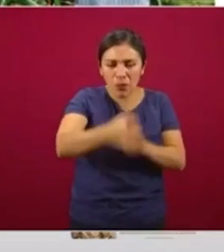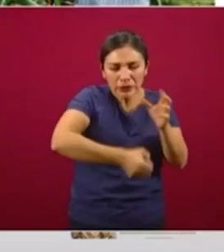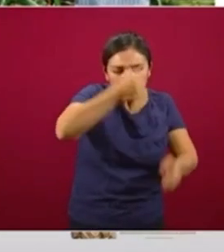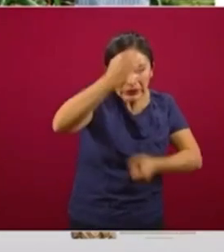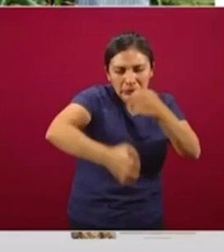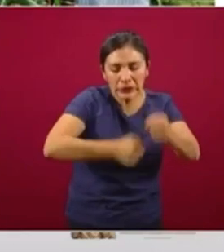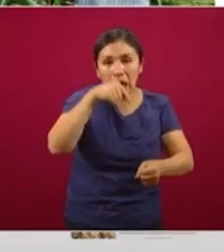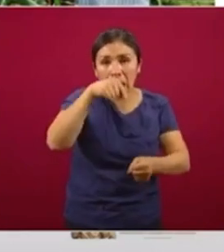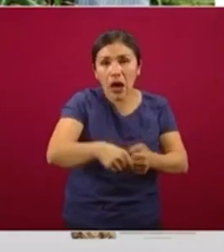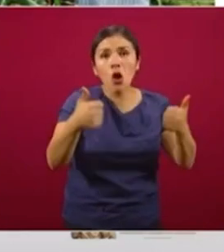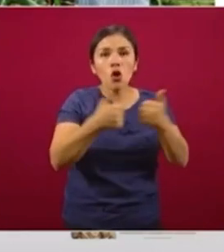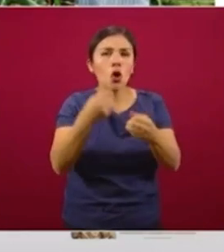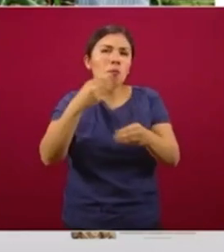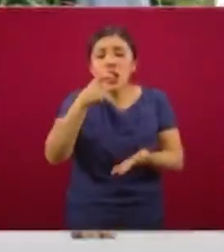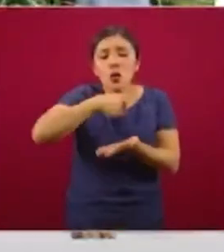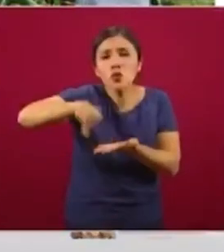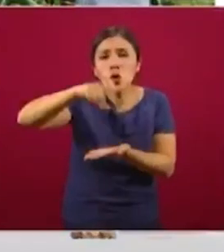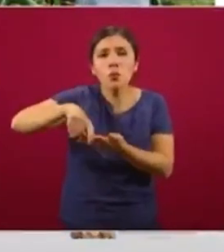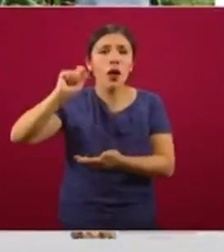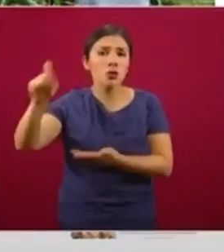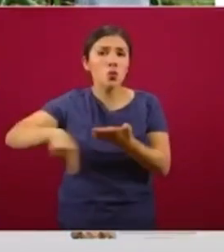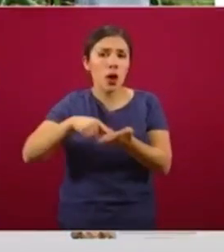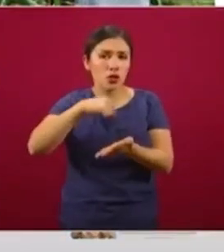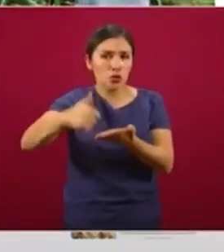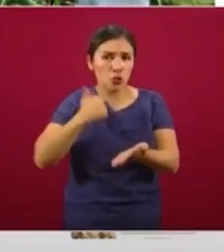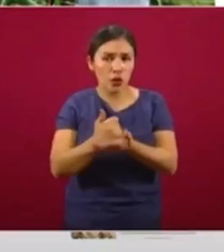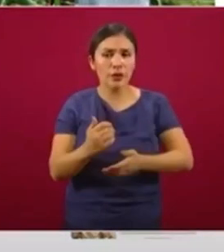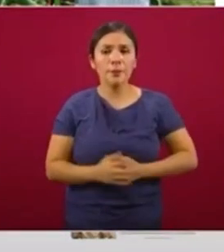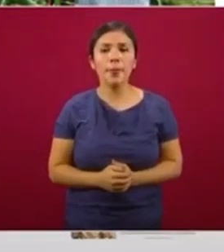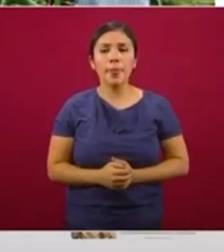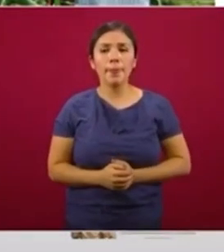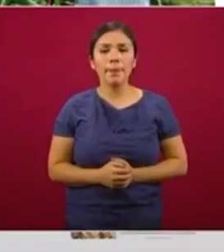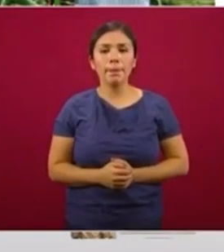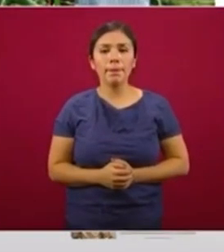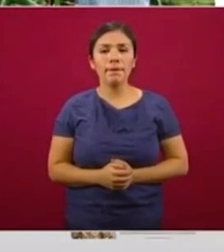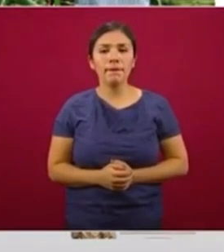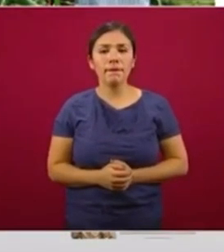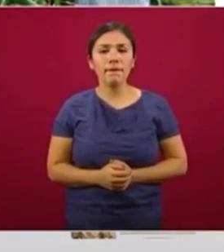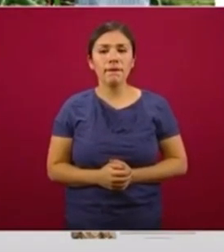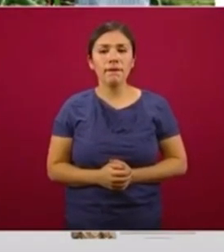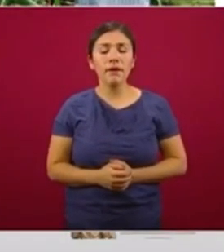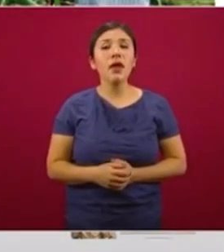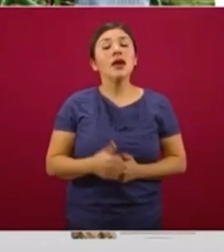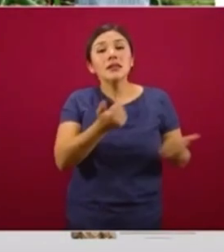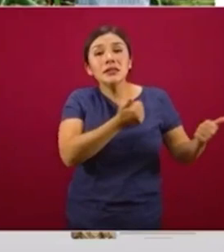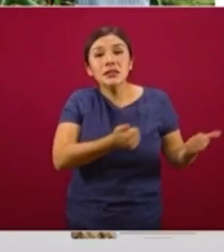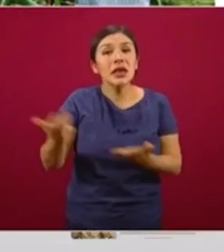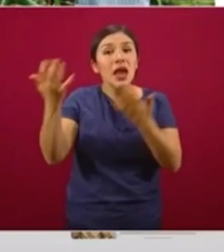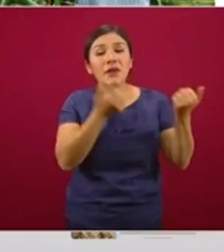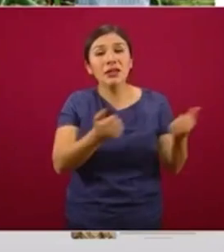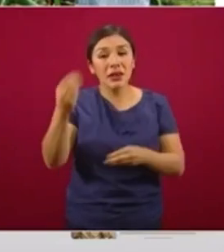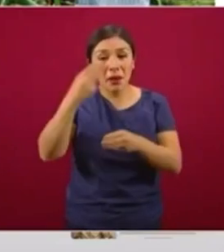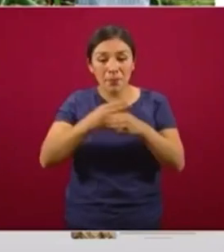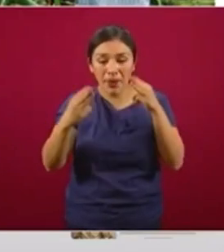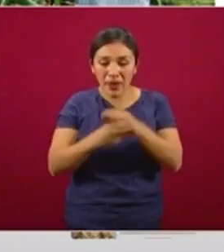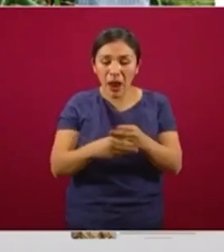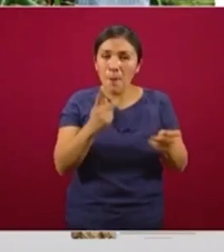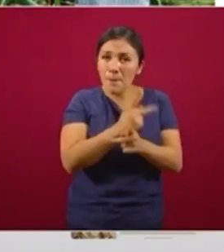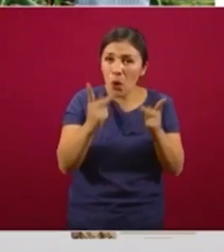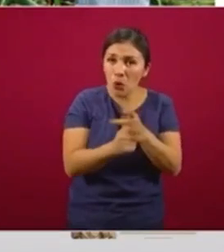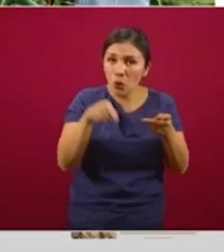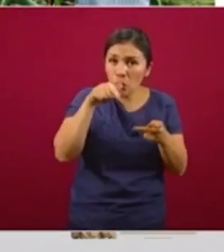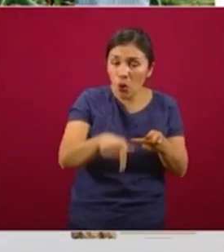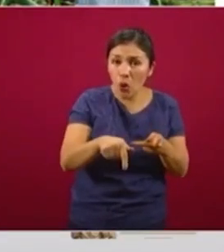los cuales hace uso la Secretaría. Fortalecer el flujo de las mercancías es muy importante, porque no solamente se